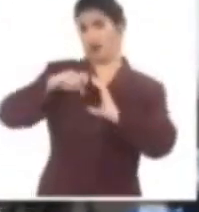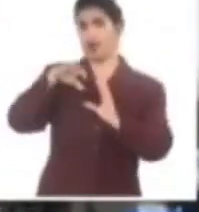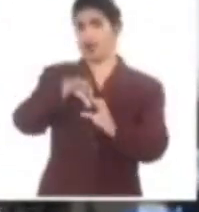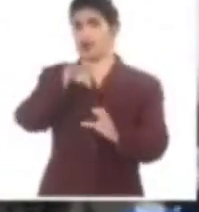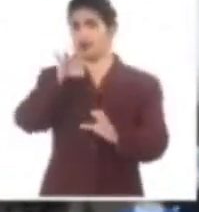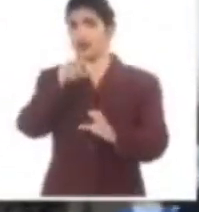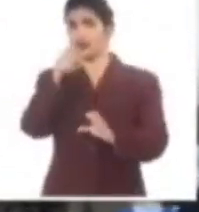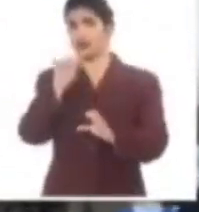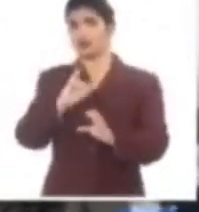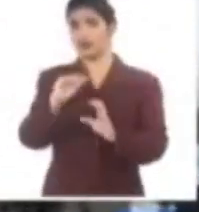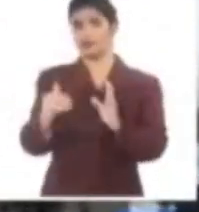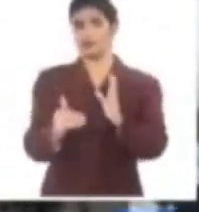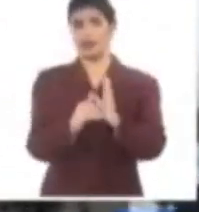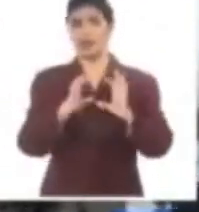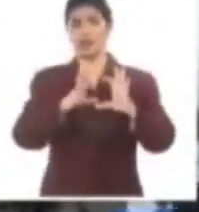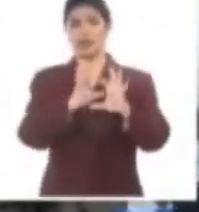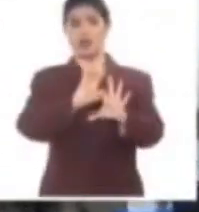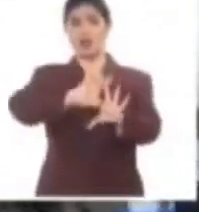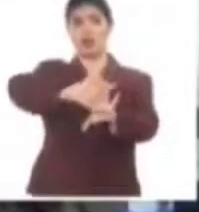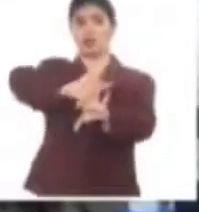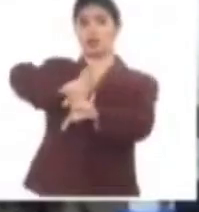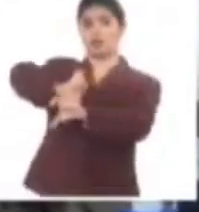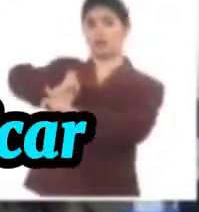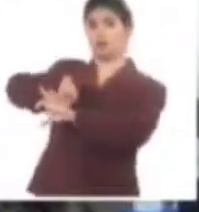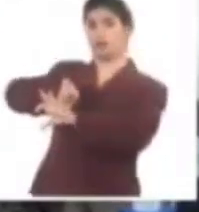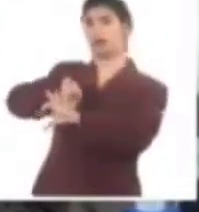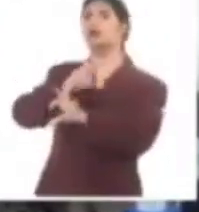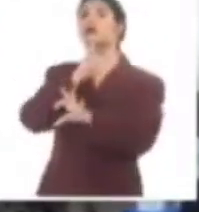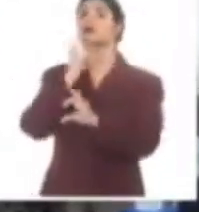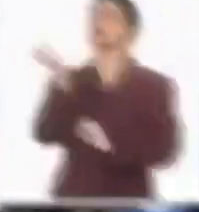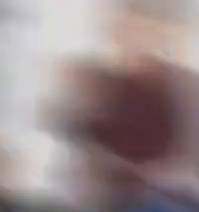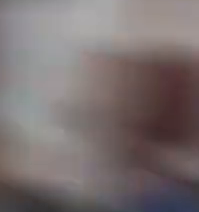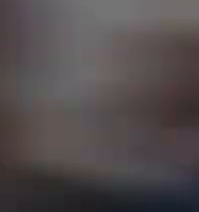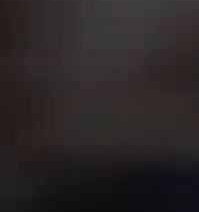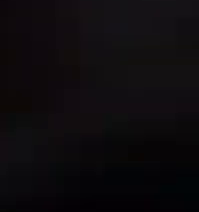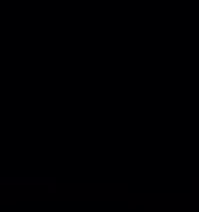metro contador y son los que se les va a aplicar la nueva tarifa.